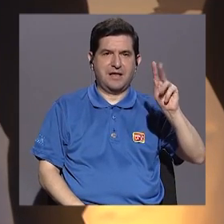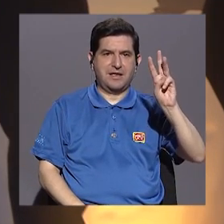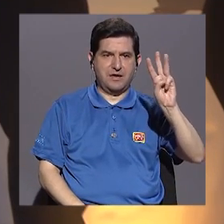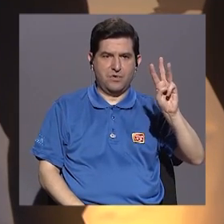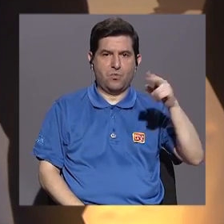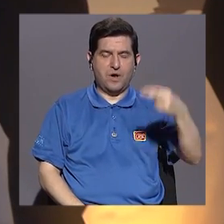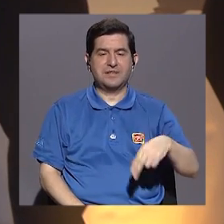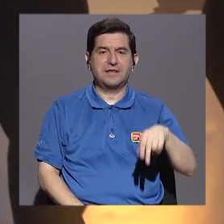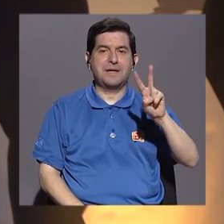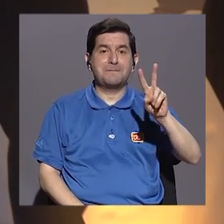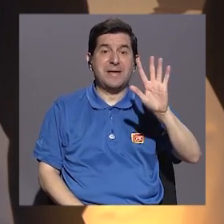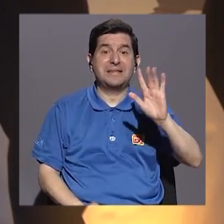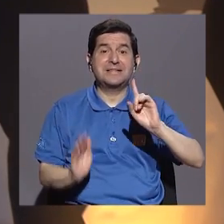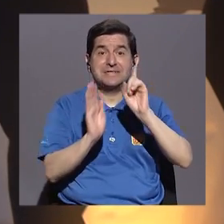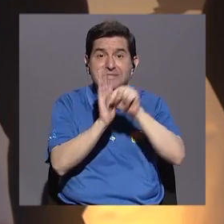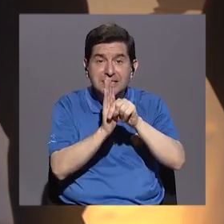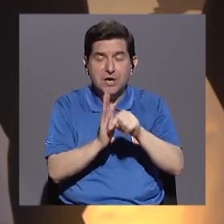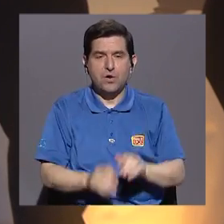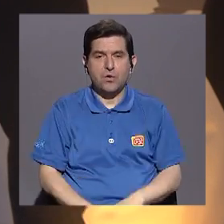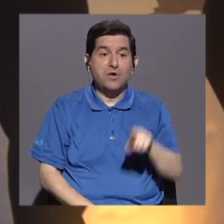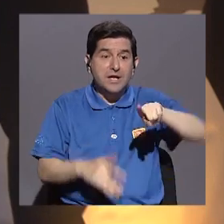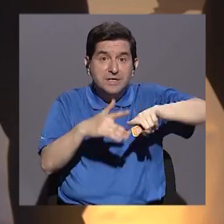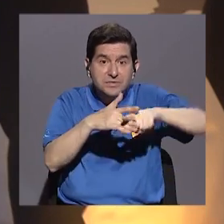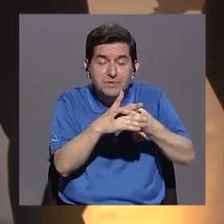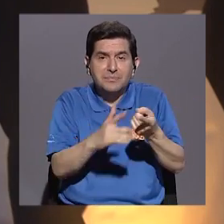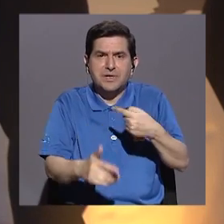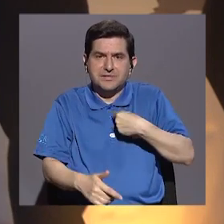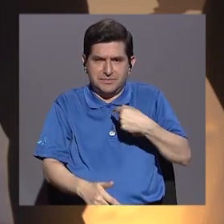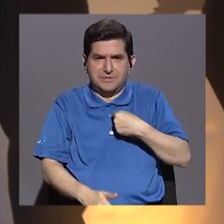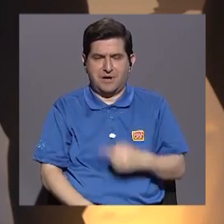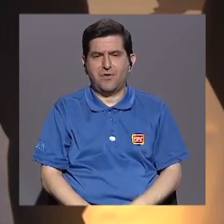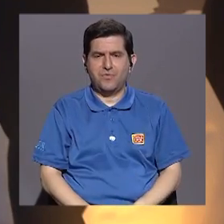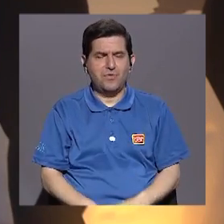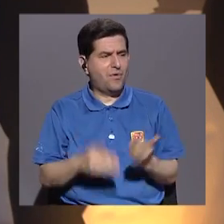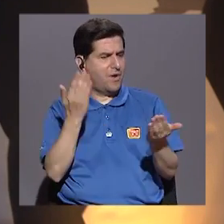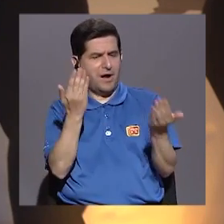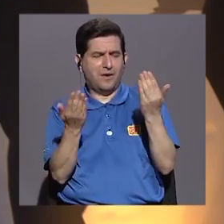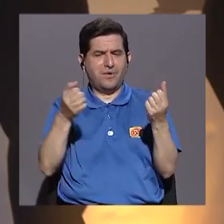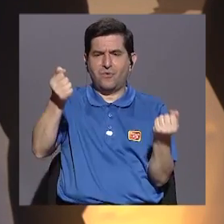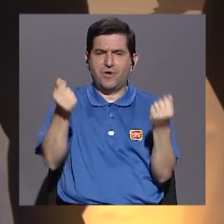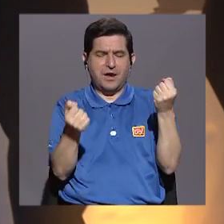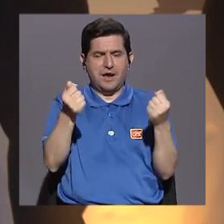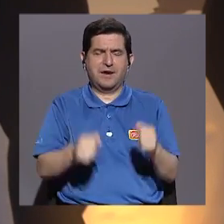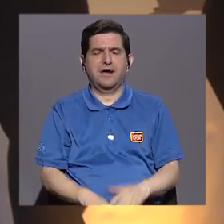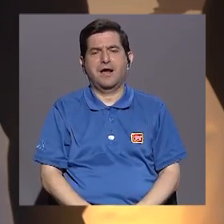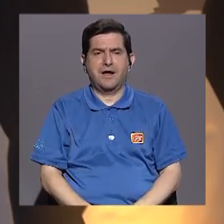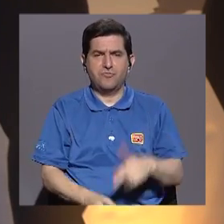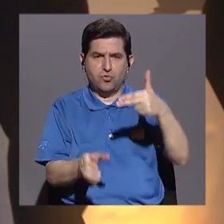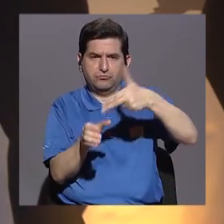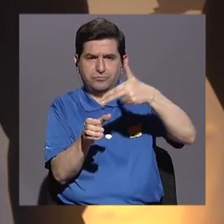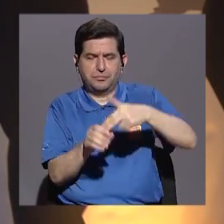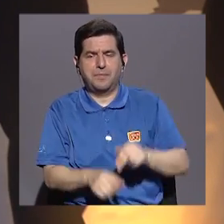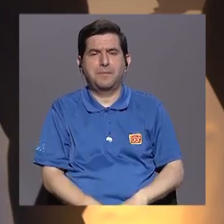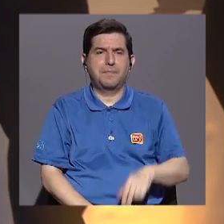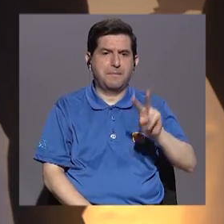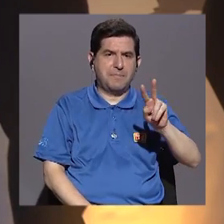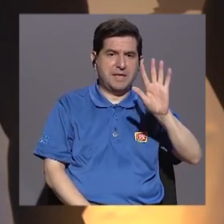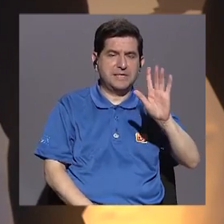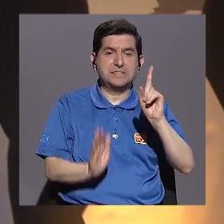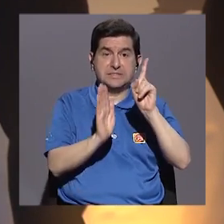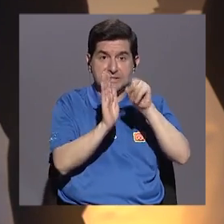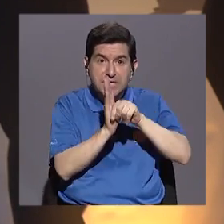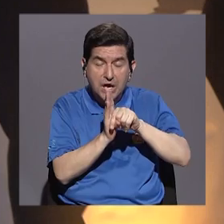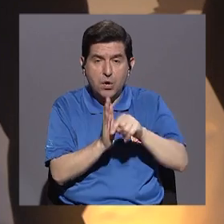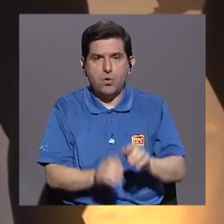tan sólo 25 minutos aproximadamente y eso lo que empieza uno a hacer comparación con el vehículo de combustión interna porque 25